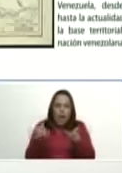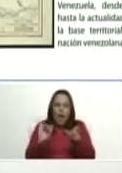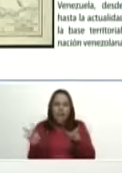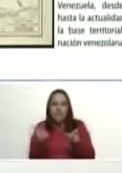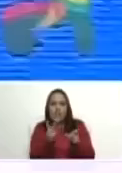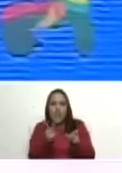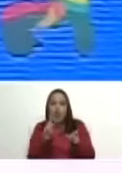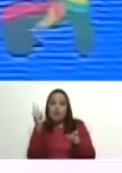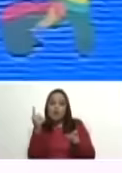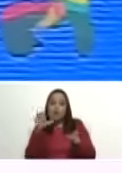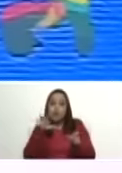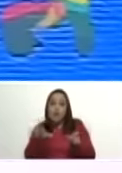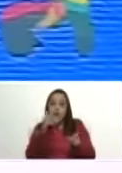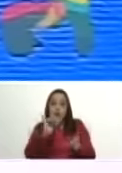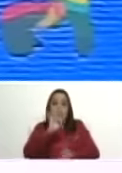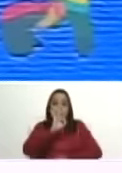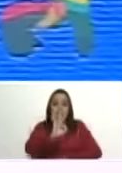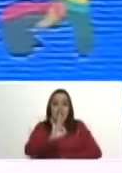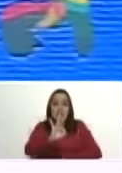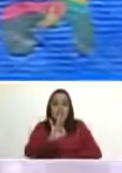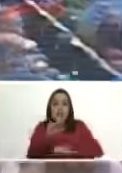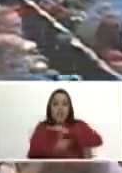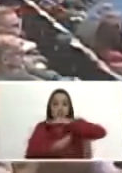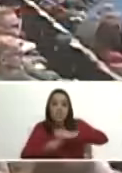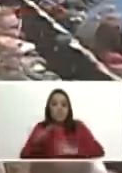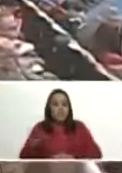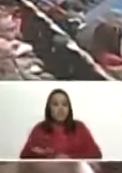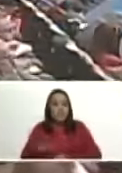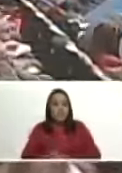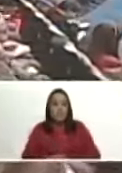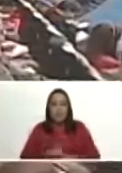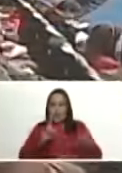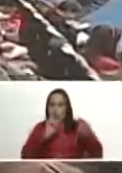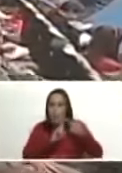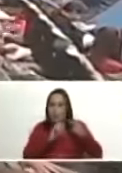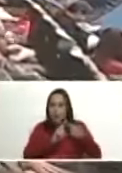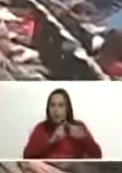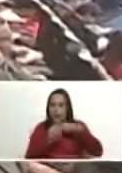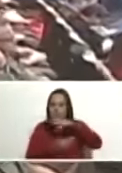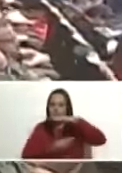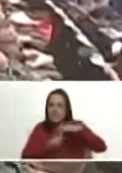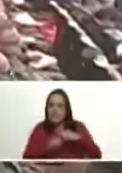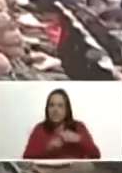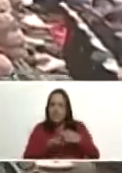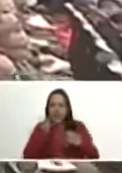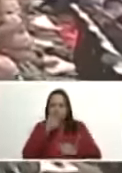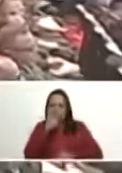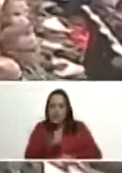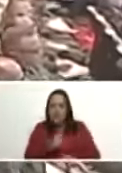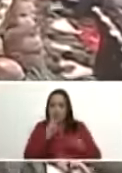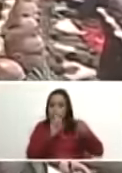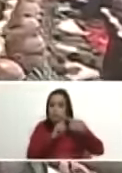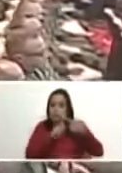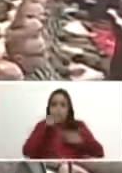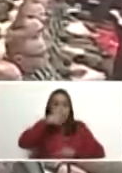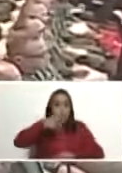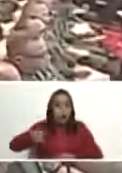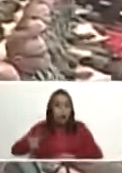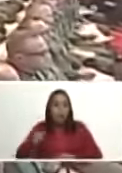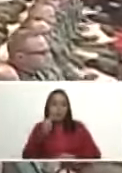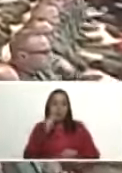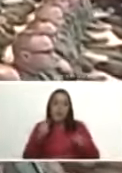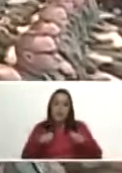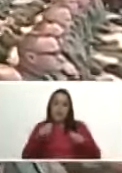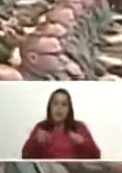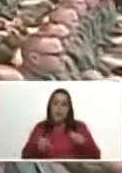una nación tiene tres factores, tres pilares. La nación, sus pilares de la nación son muy simples: el pueblo, su población,